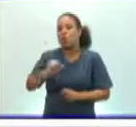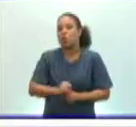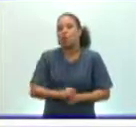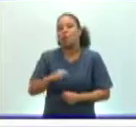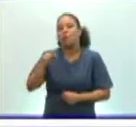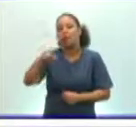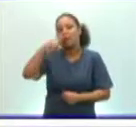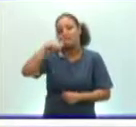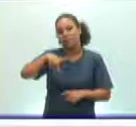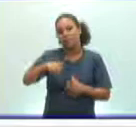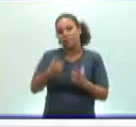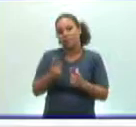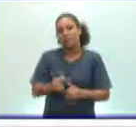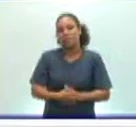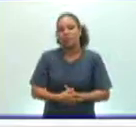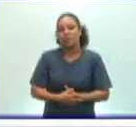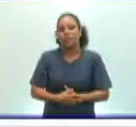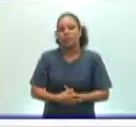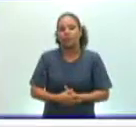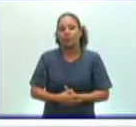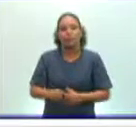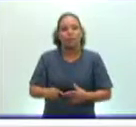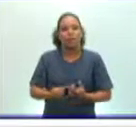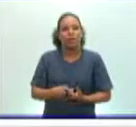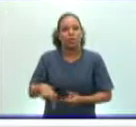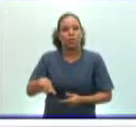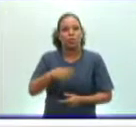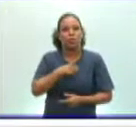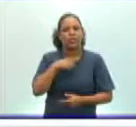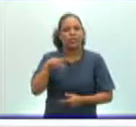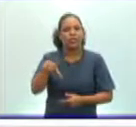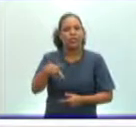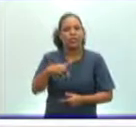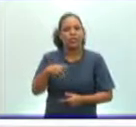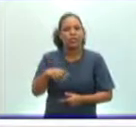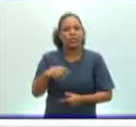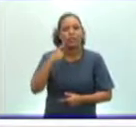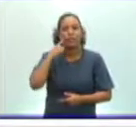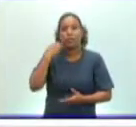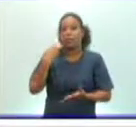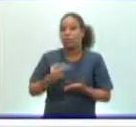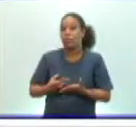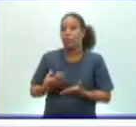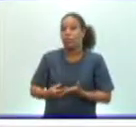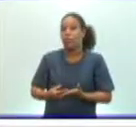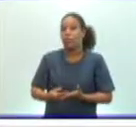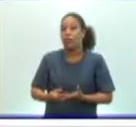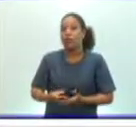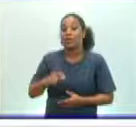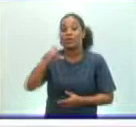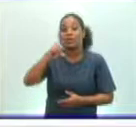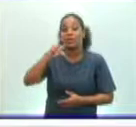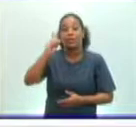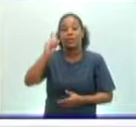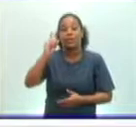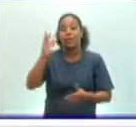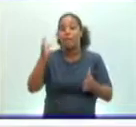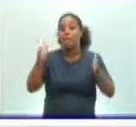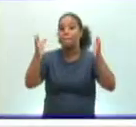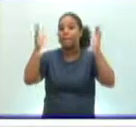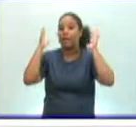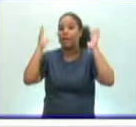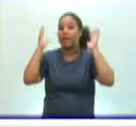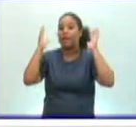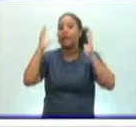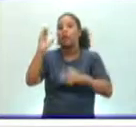cumplen. Pero usted tiene que confirmar que CD es paralelo